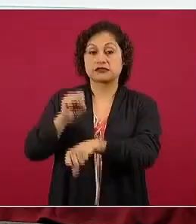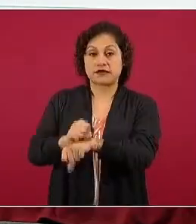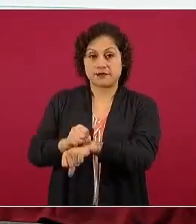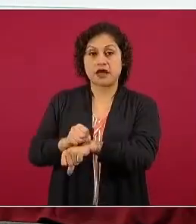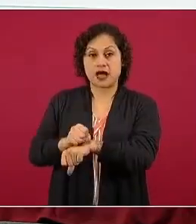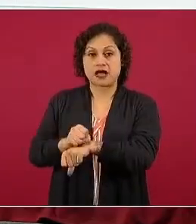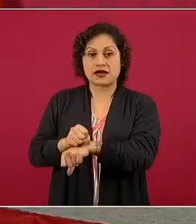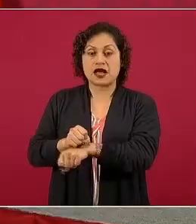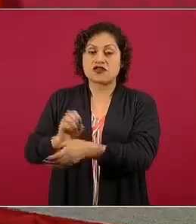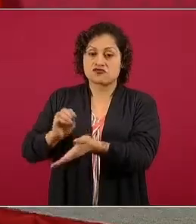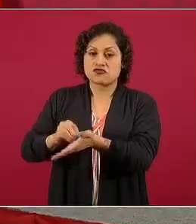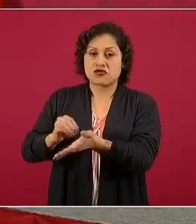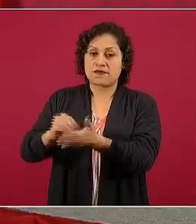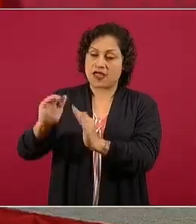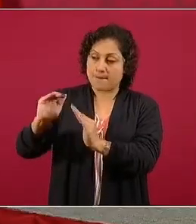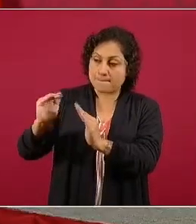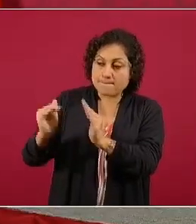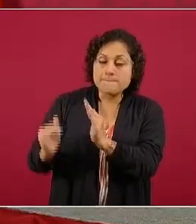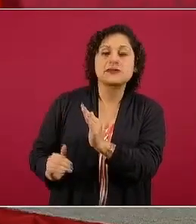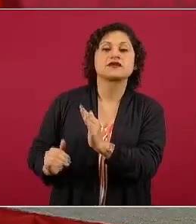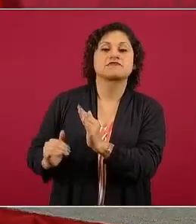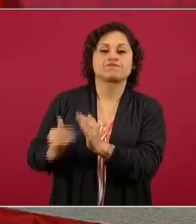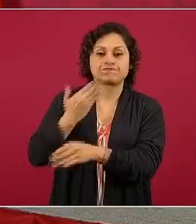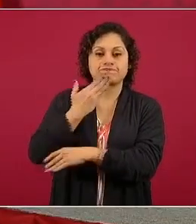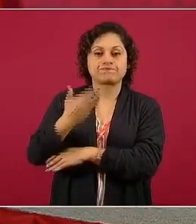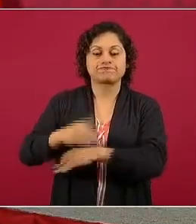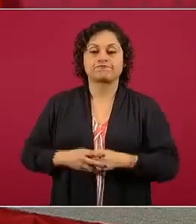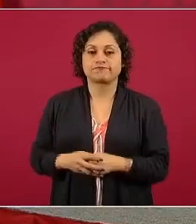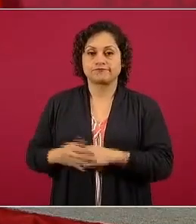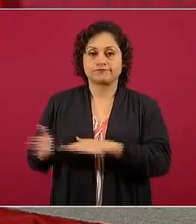tenga algo de decremento. La siguiente, por favor.